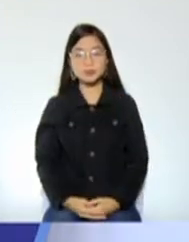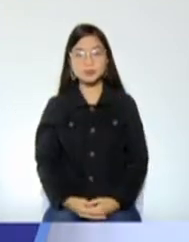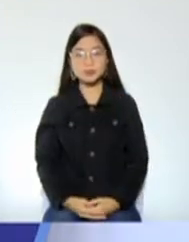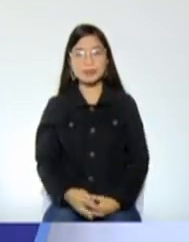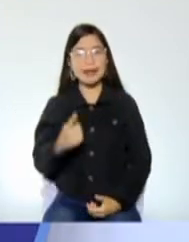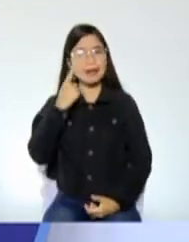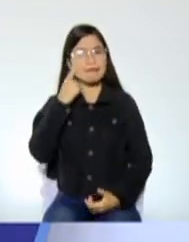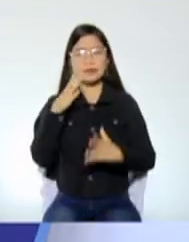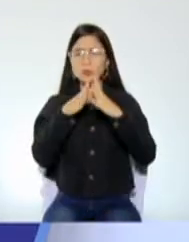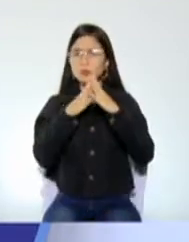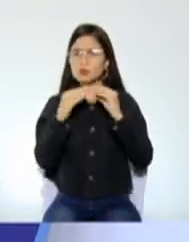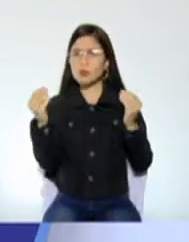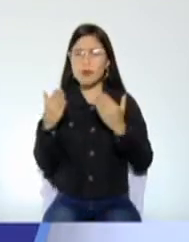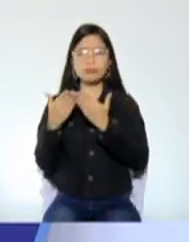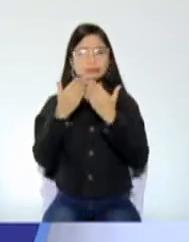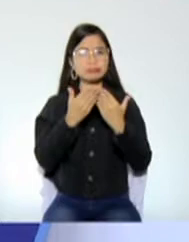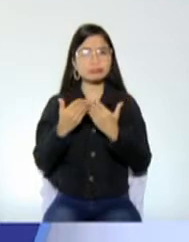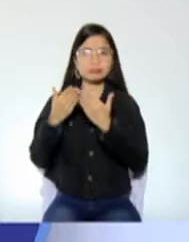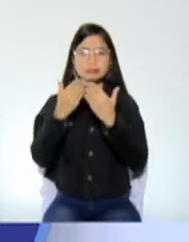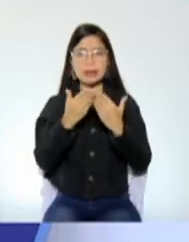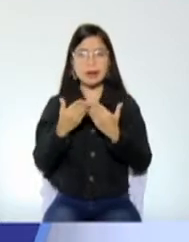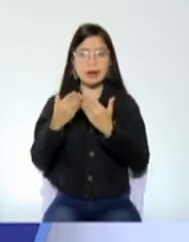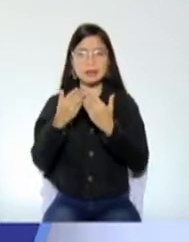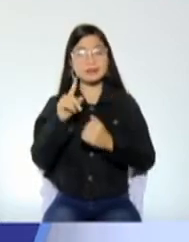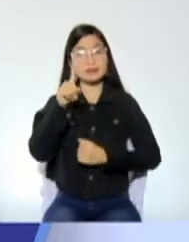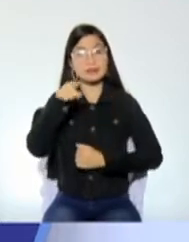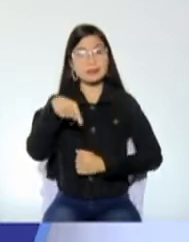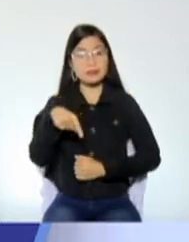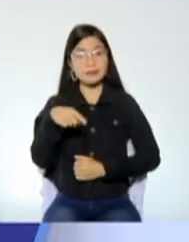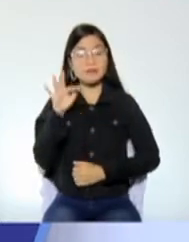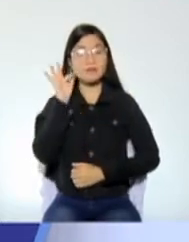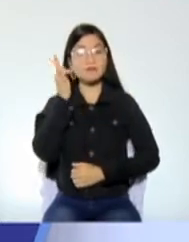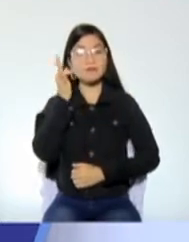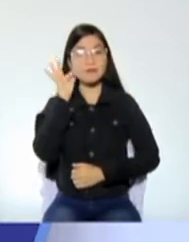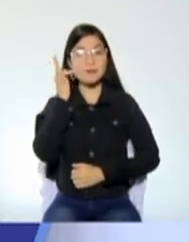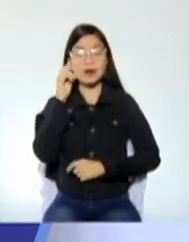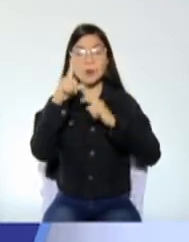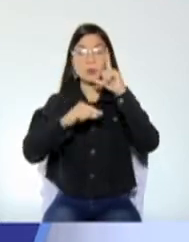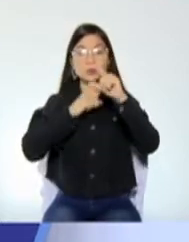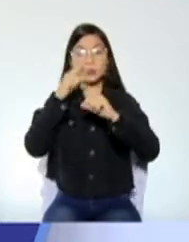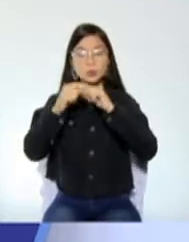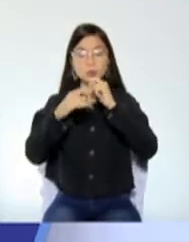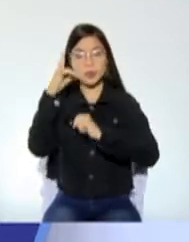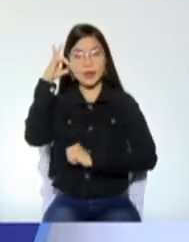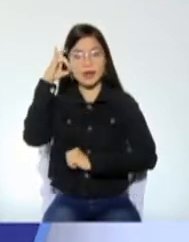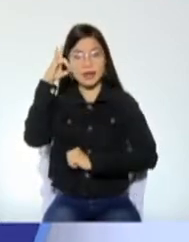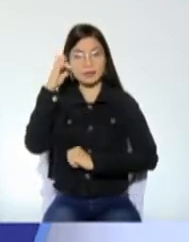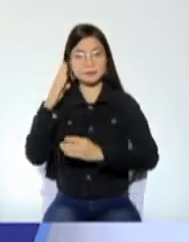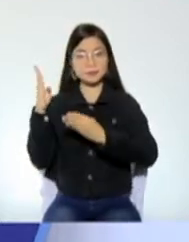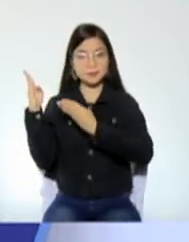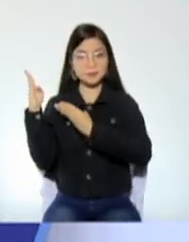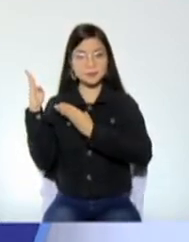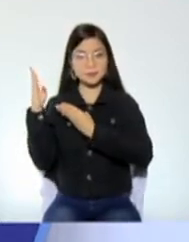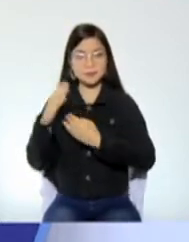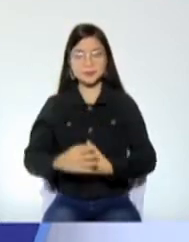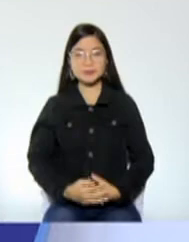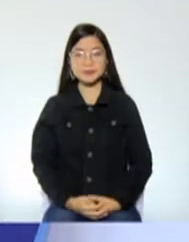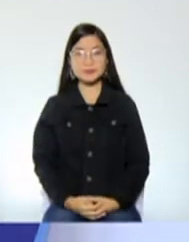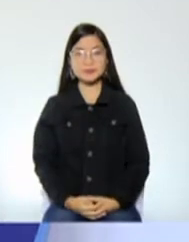pierdan ninguna de nuestras programaciones y también por Facebook, Twitter e Instagram, así que nuestra